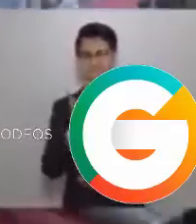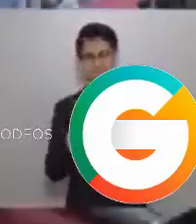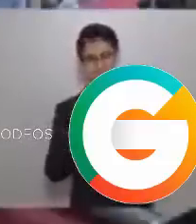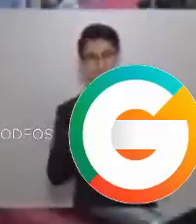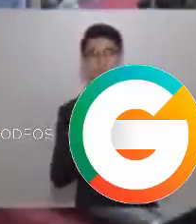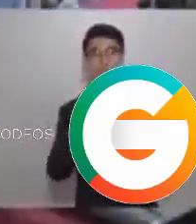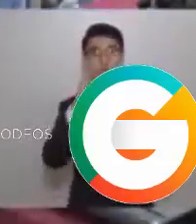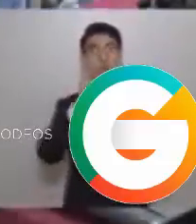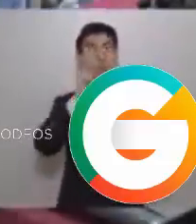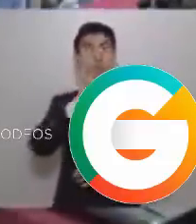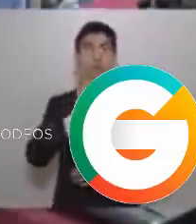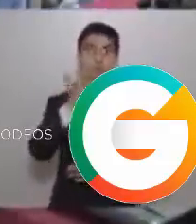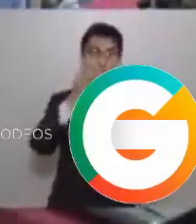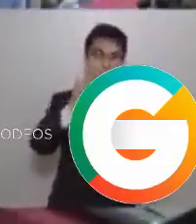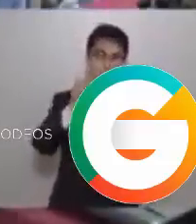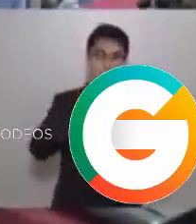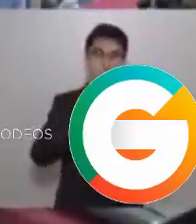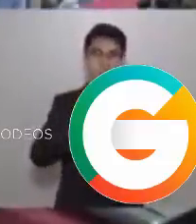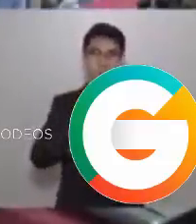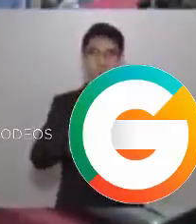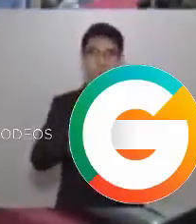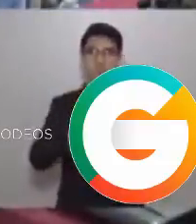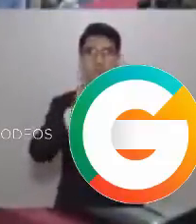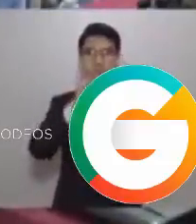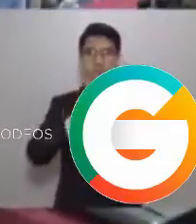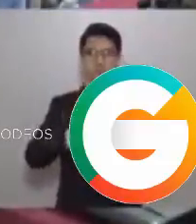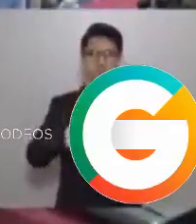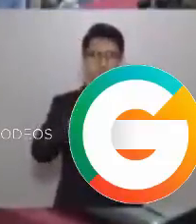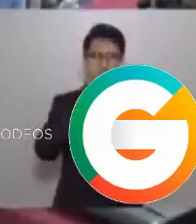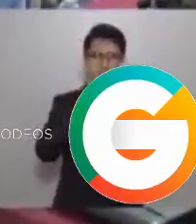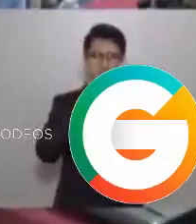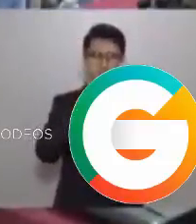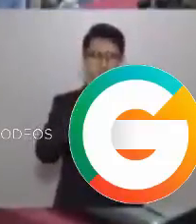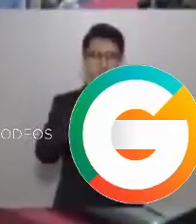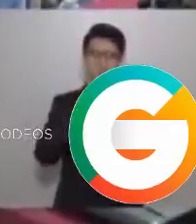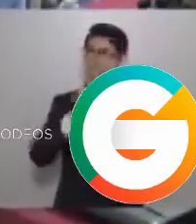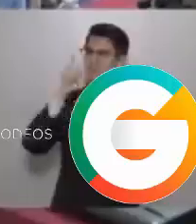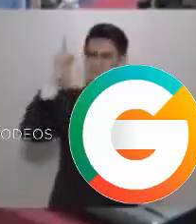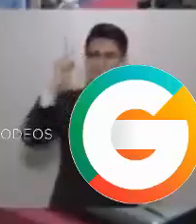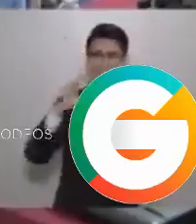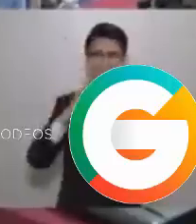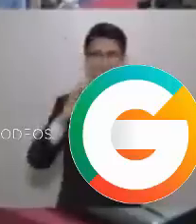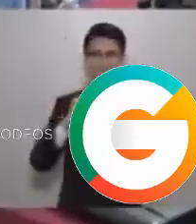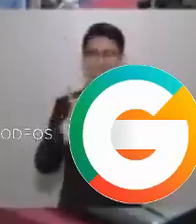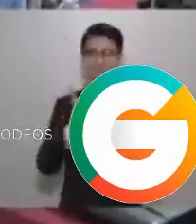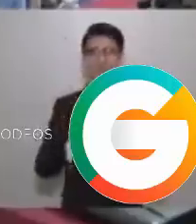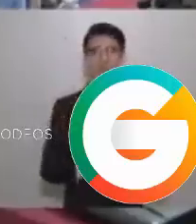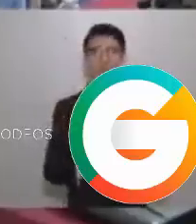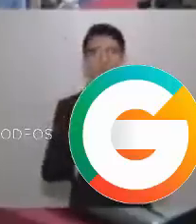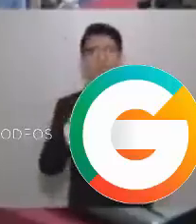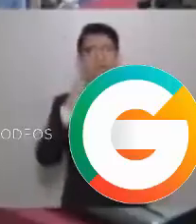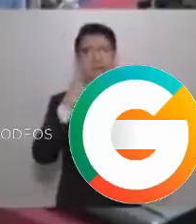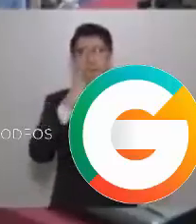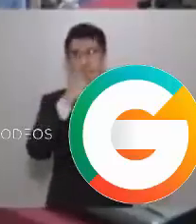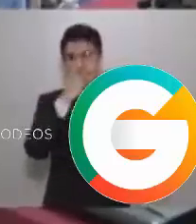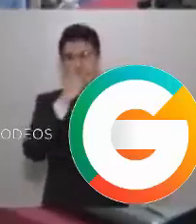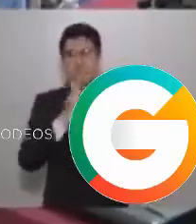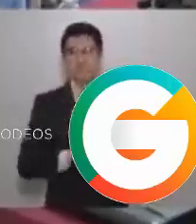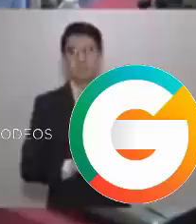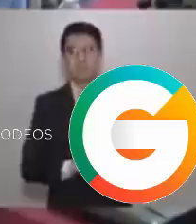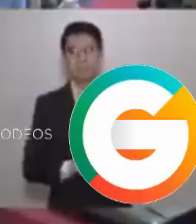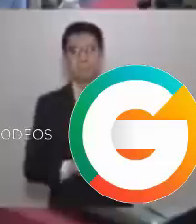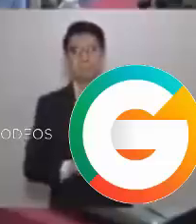dos preguntas. Este usuario de redes, arroba el trébol, había publicado previo al evento